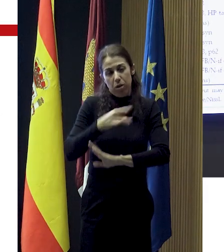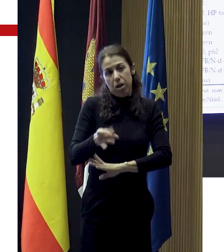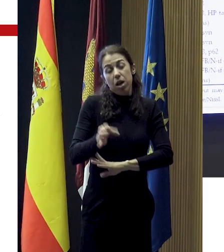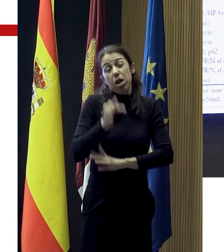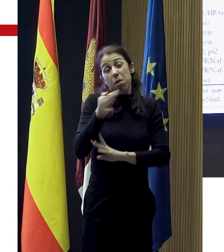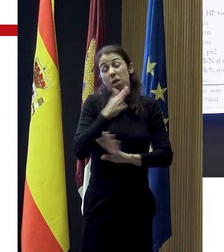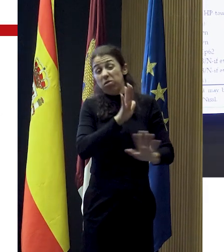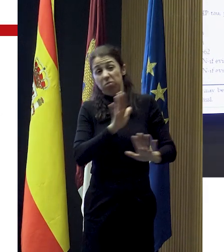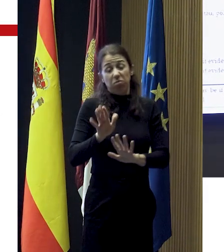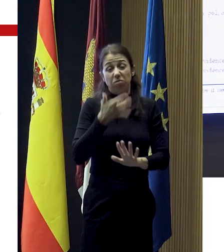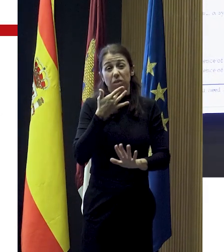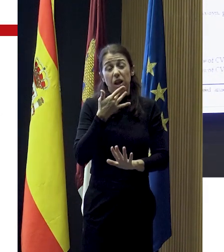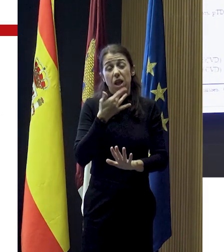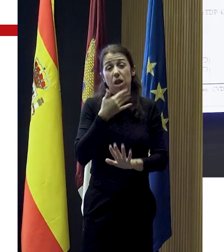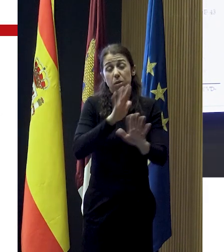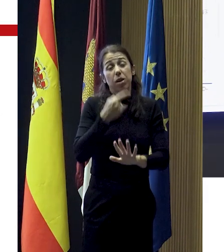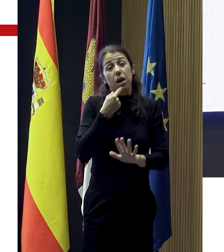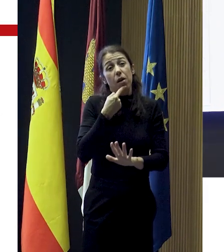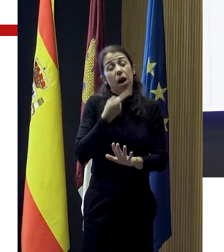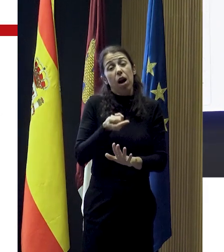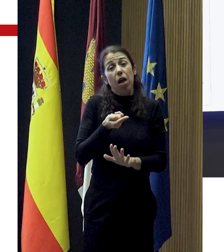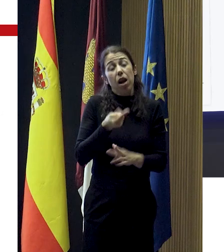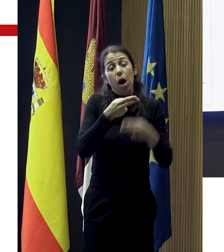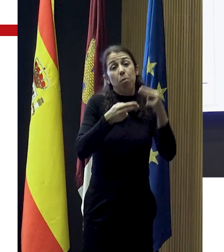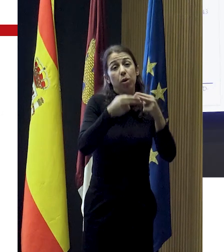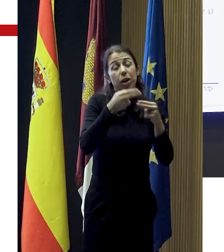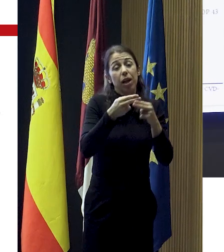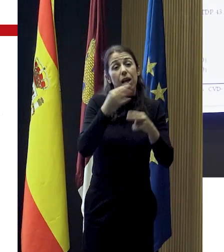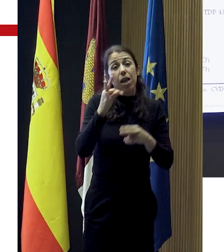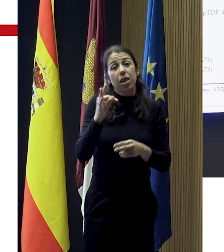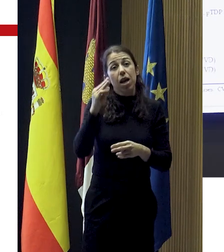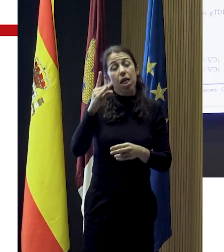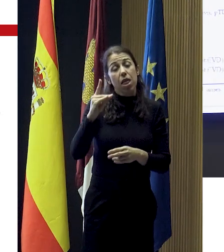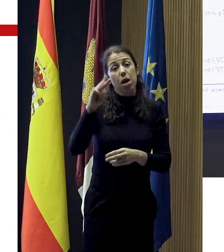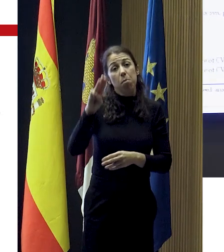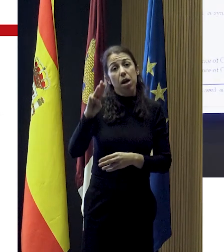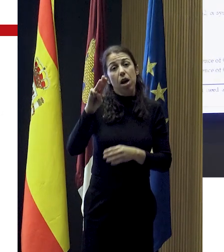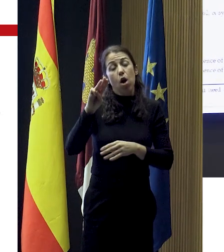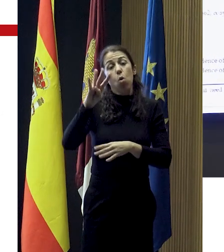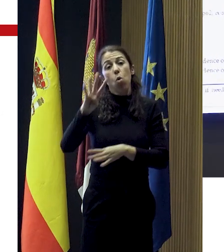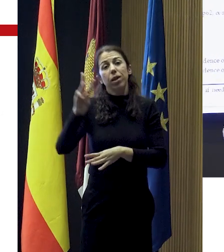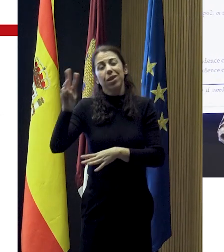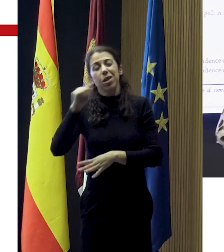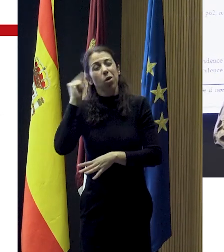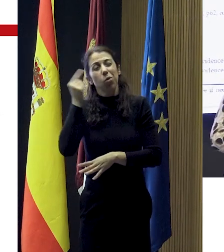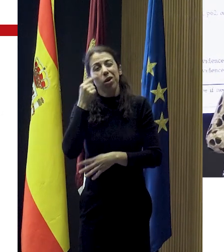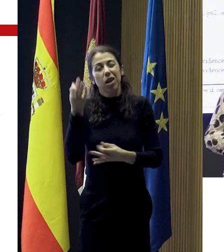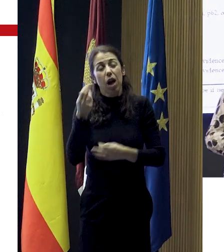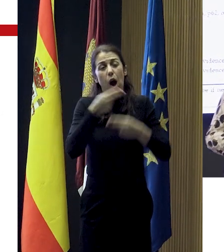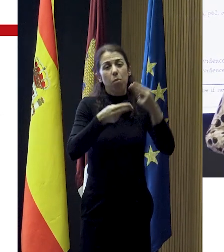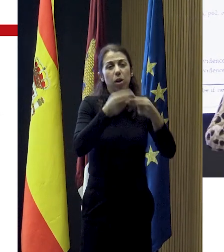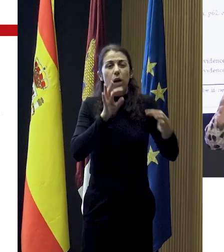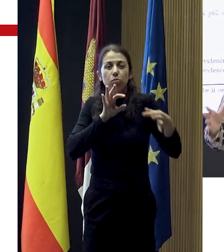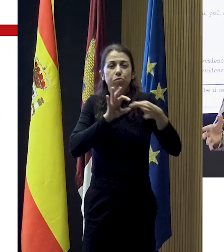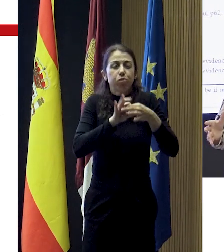Y últimamente se habla mucho de las inclusiones de la proteína TDP43, porque se ha visto que esta proteína también está